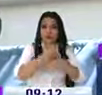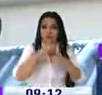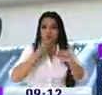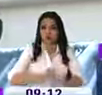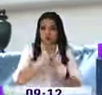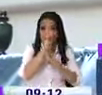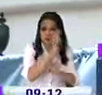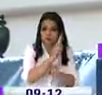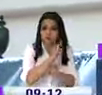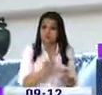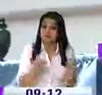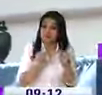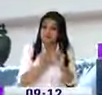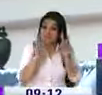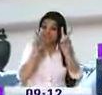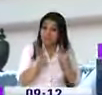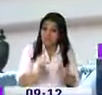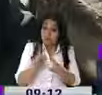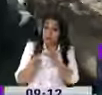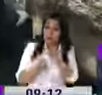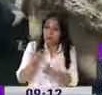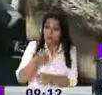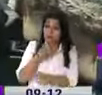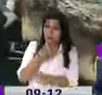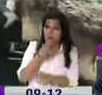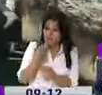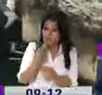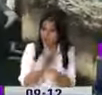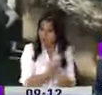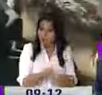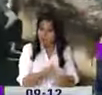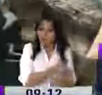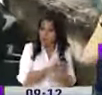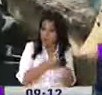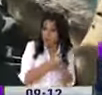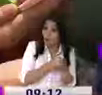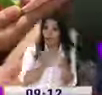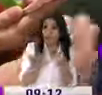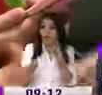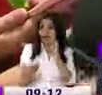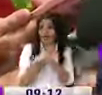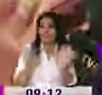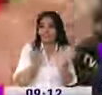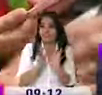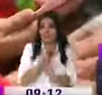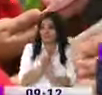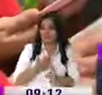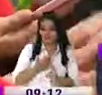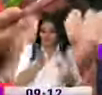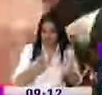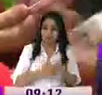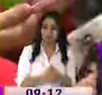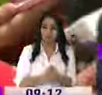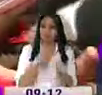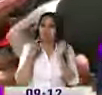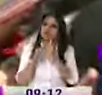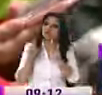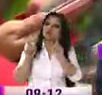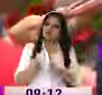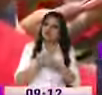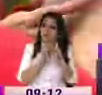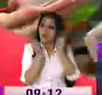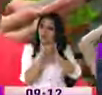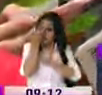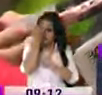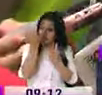Vicuña prefirió no profundizar al ser consultada el por qué apoyaba una tesis y ahora no. ¿Esto no quiere decir que usted ha cambiado de idea cuando estaba el